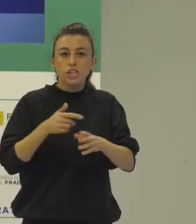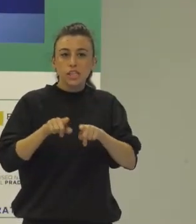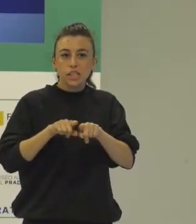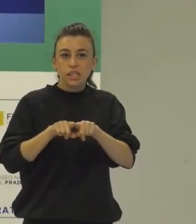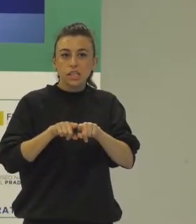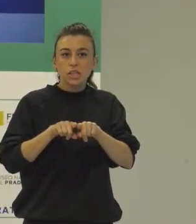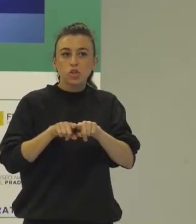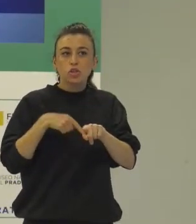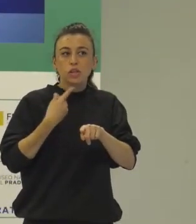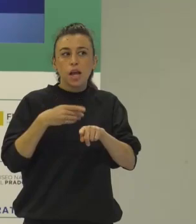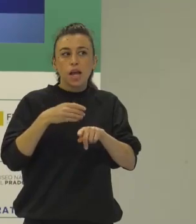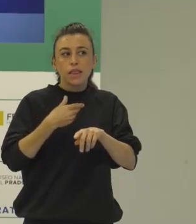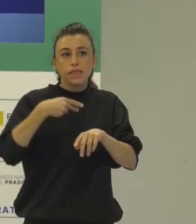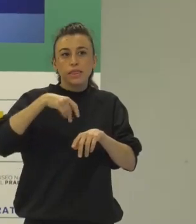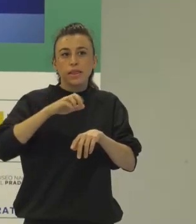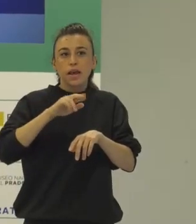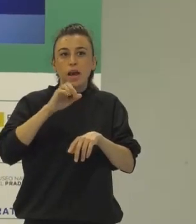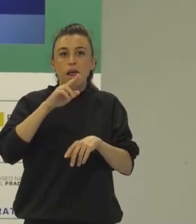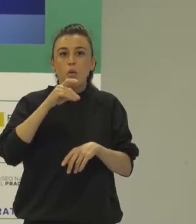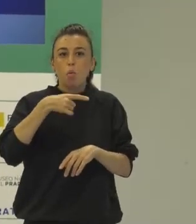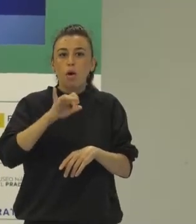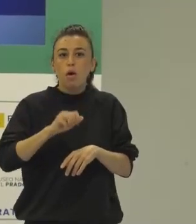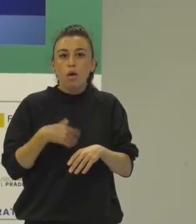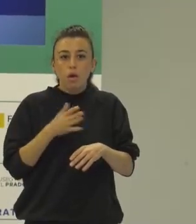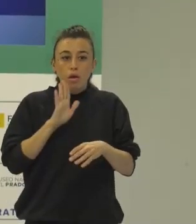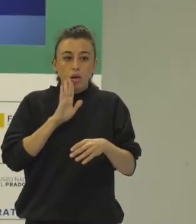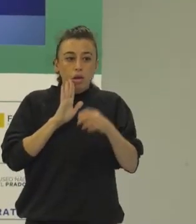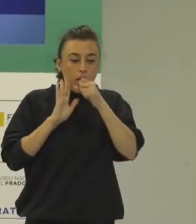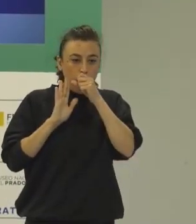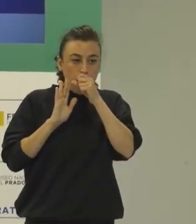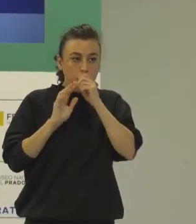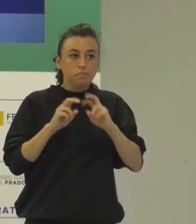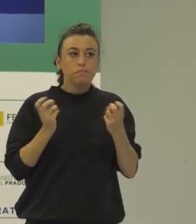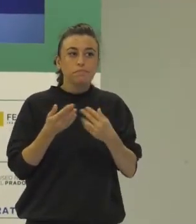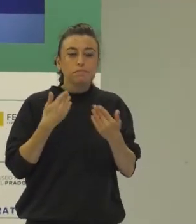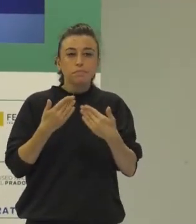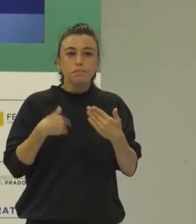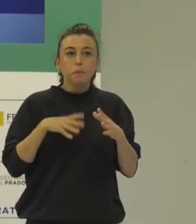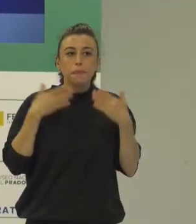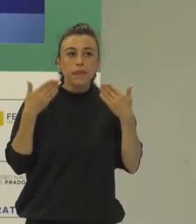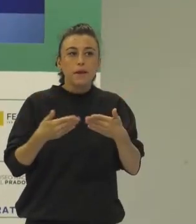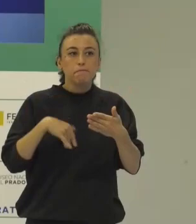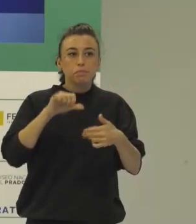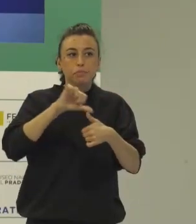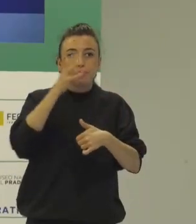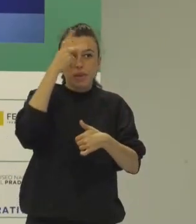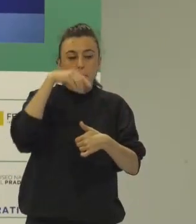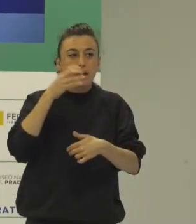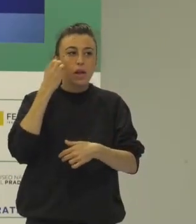a hablar de Centroamérica y Cuba, que yo creo que Cuba forma parte de Centroamérica, no sé si geográficamente, pero desde luego por la